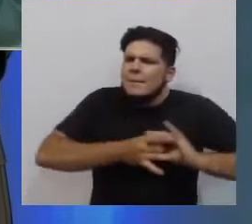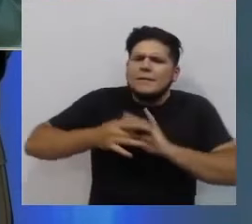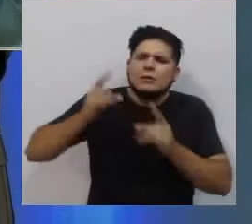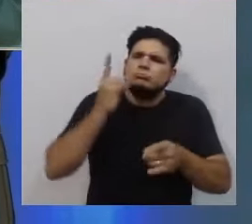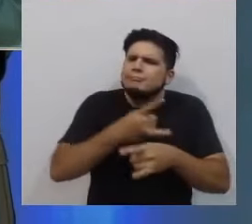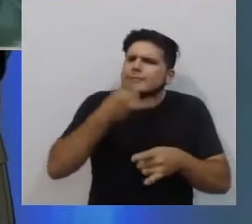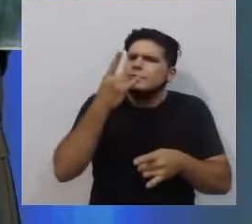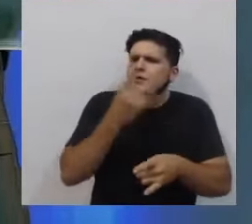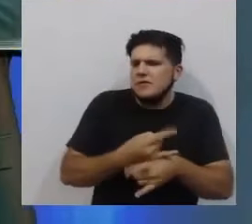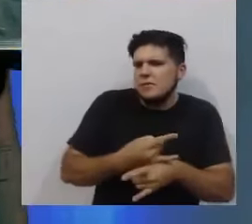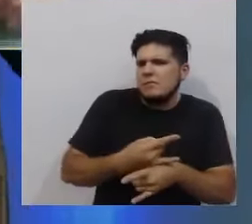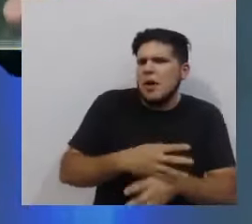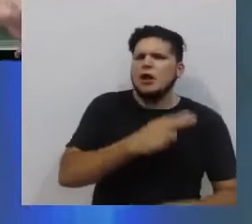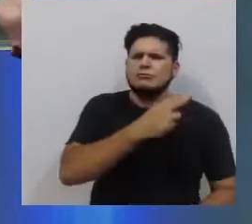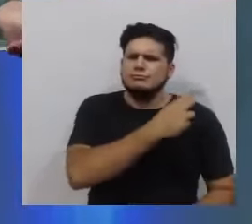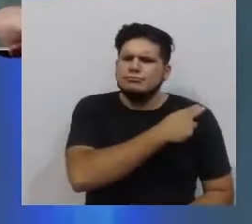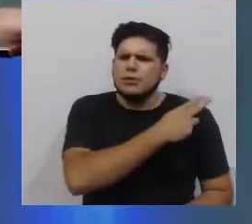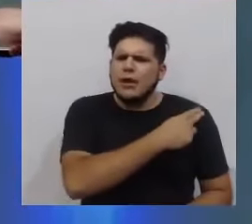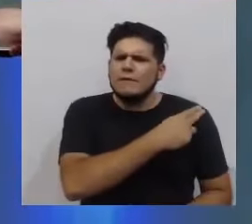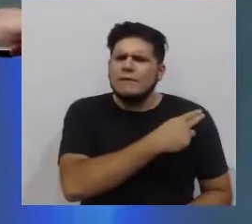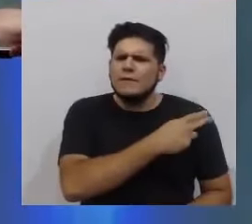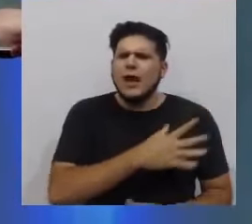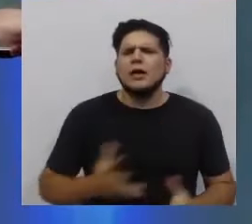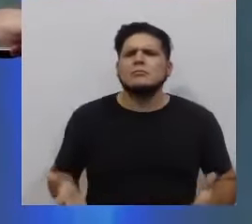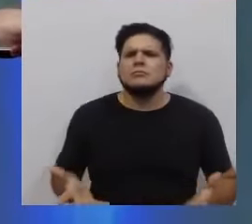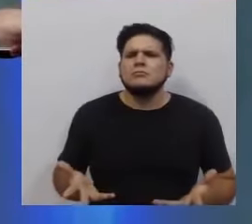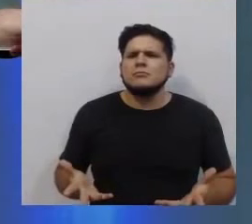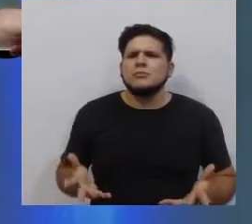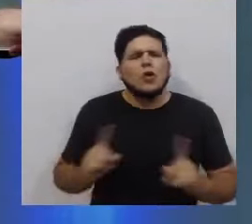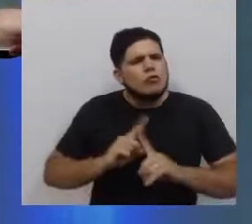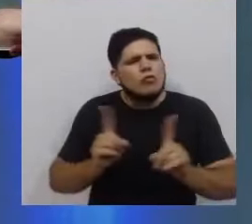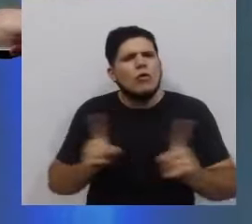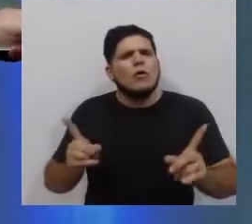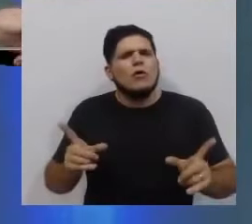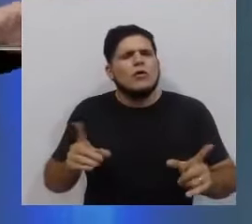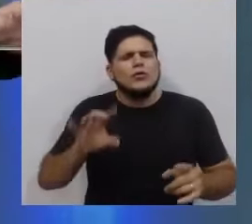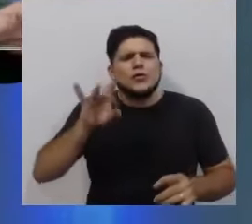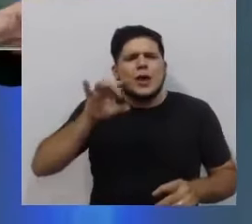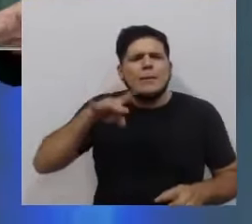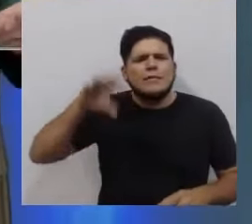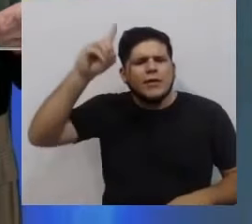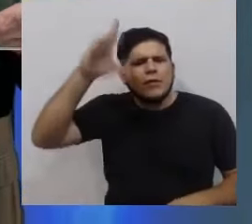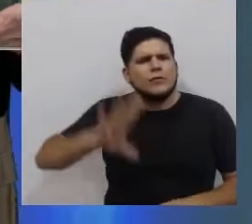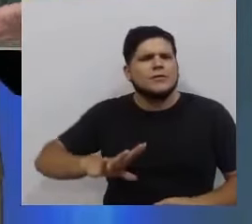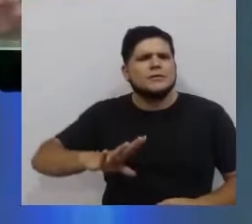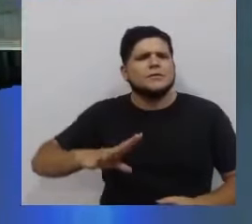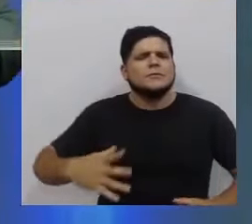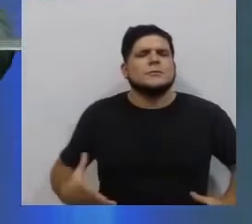entendiendo el dios de los cielos él me va a prosperar